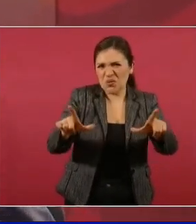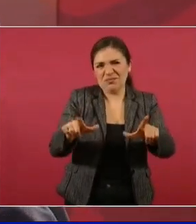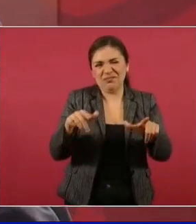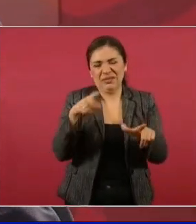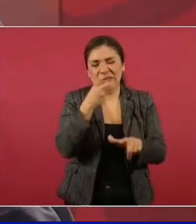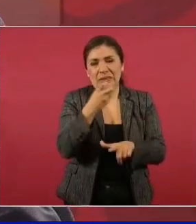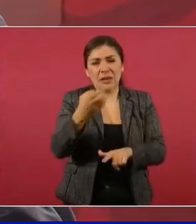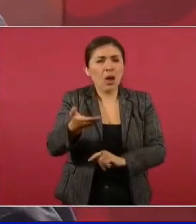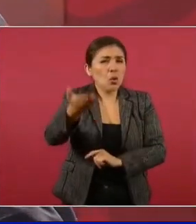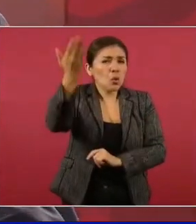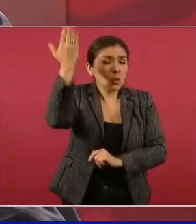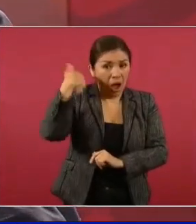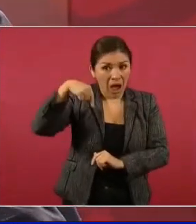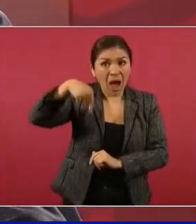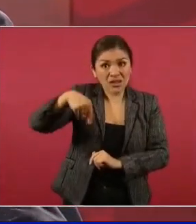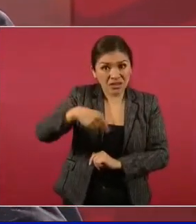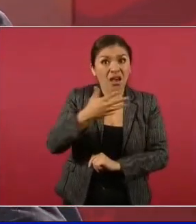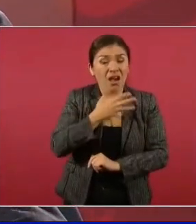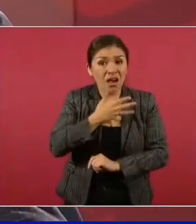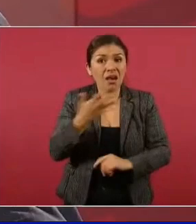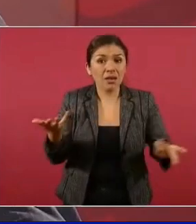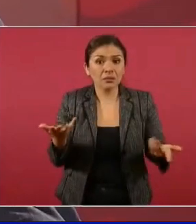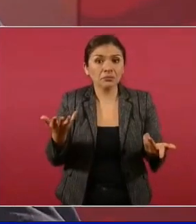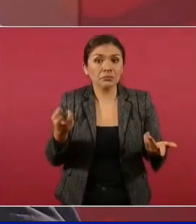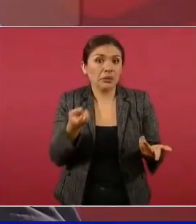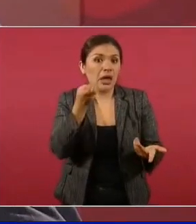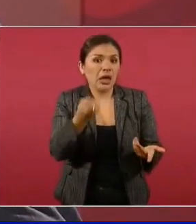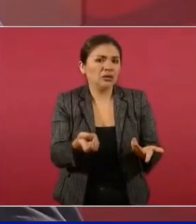que se fueron